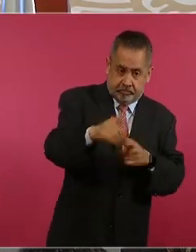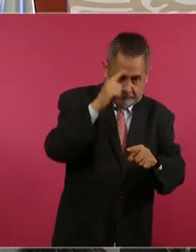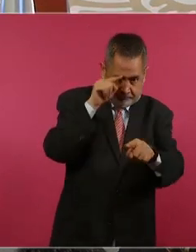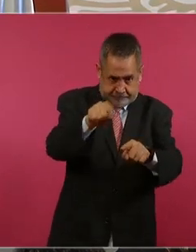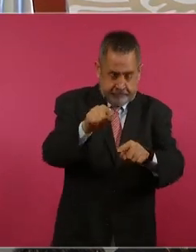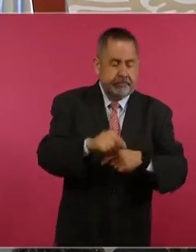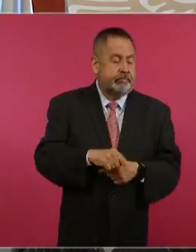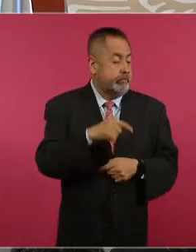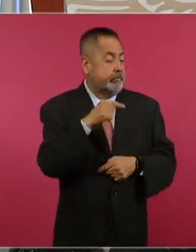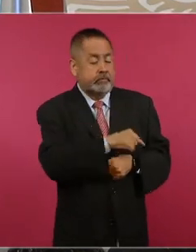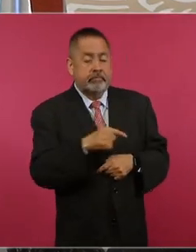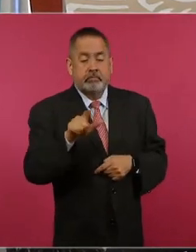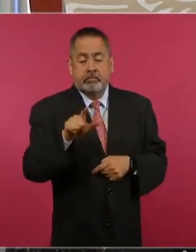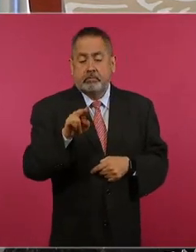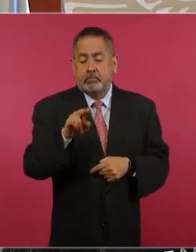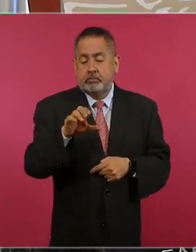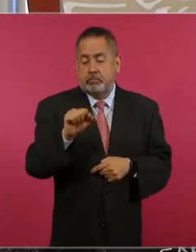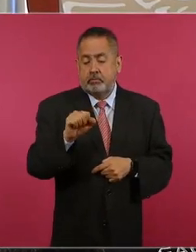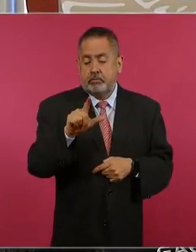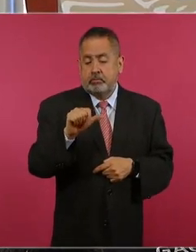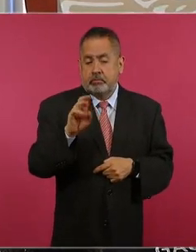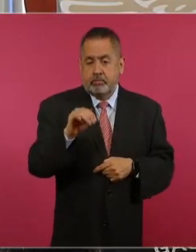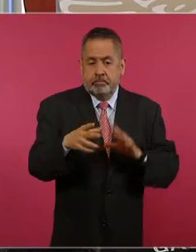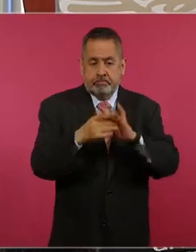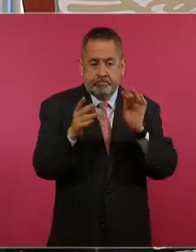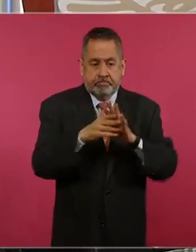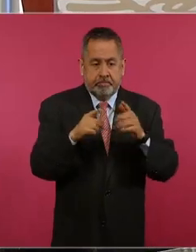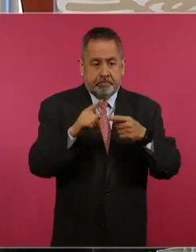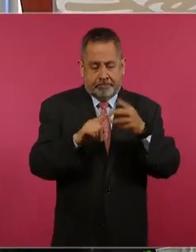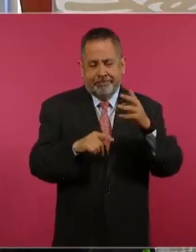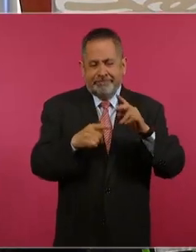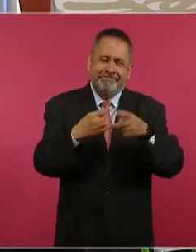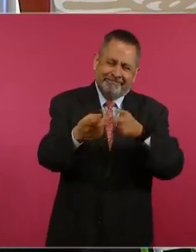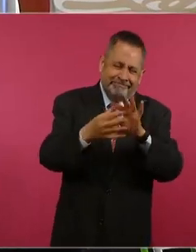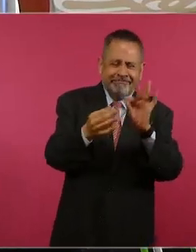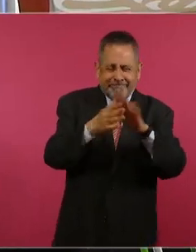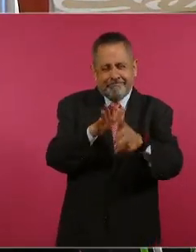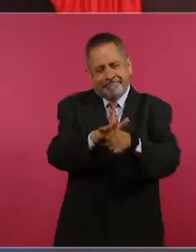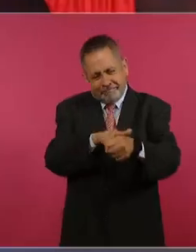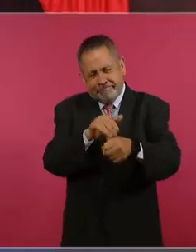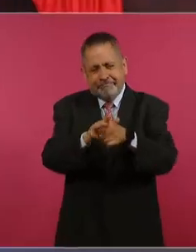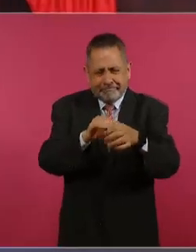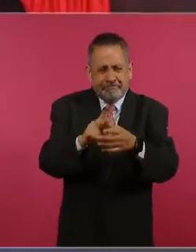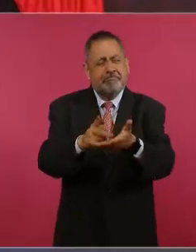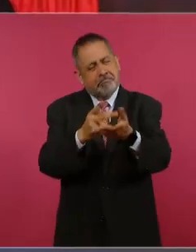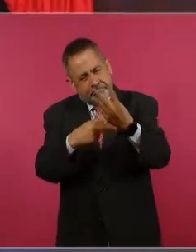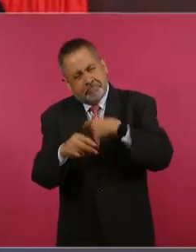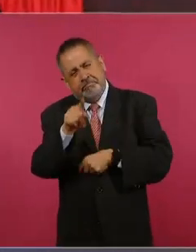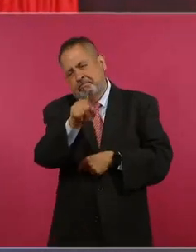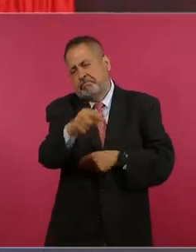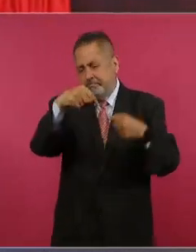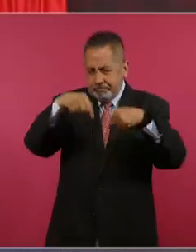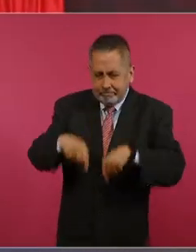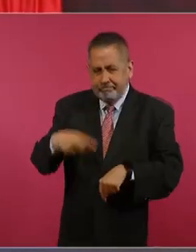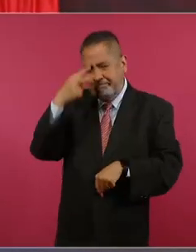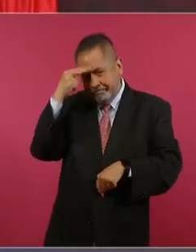dice, estos son los puntos, lo que quiere, le está diciendo, regrese.